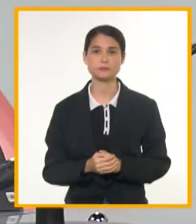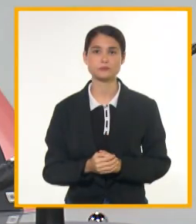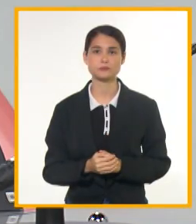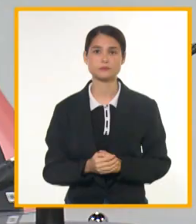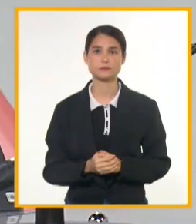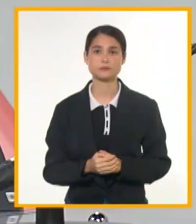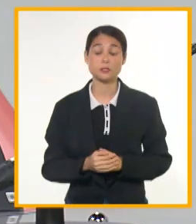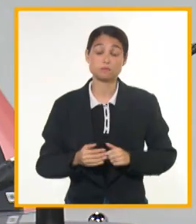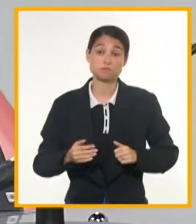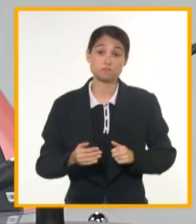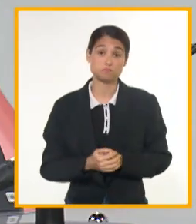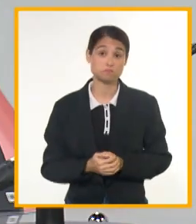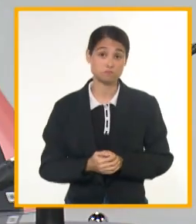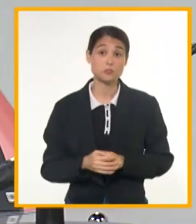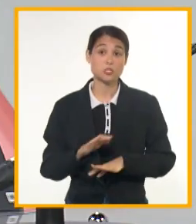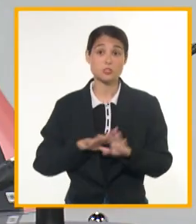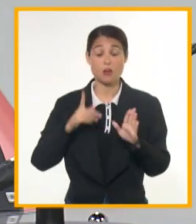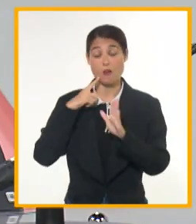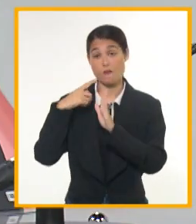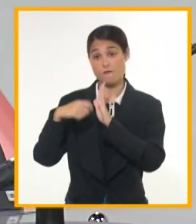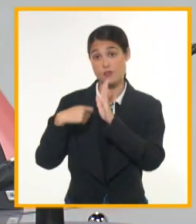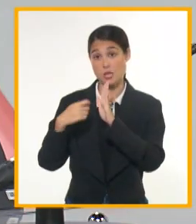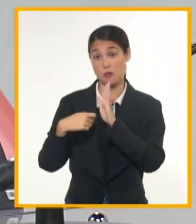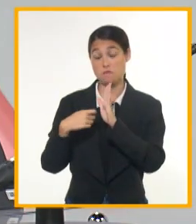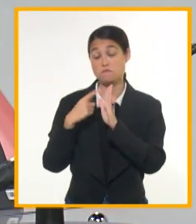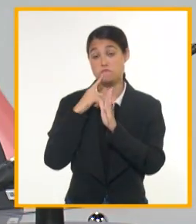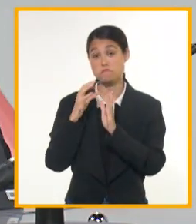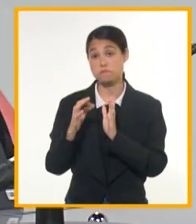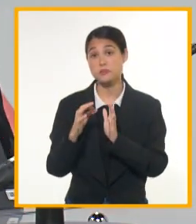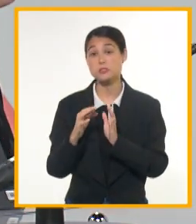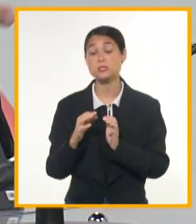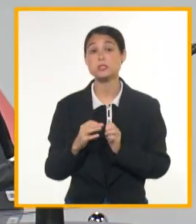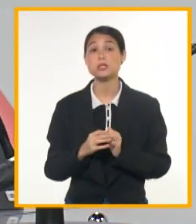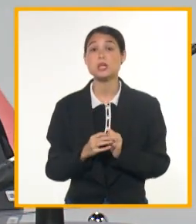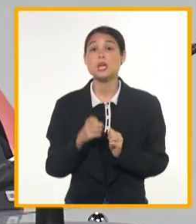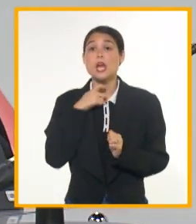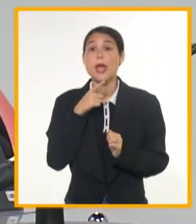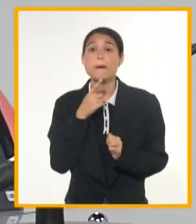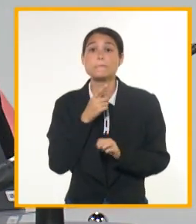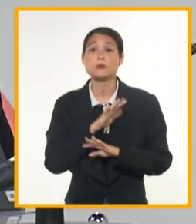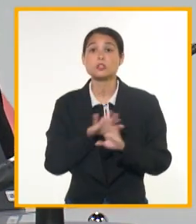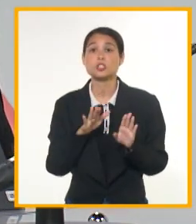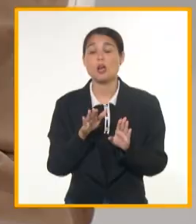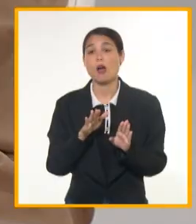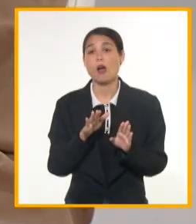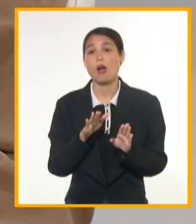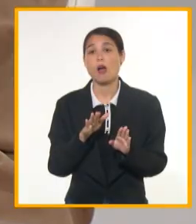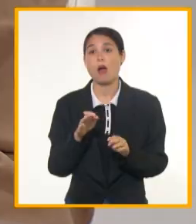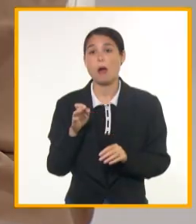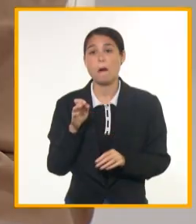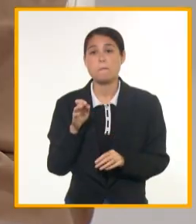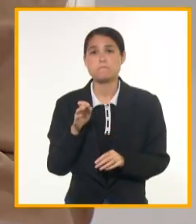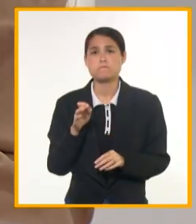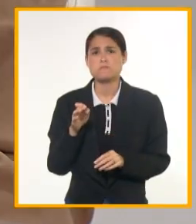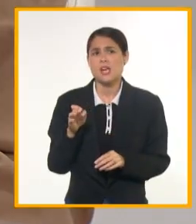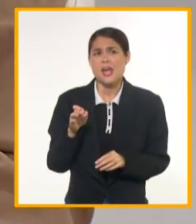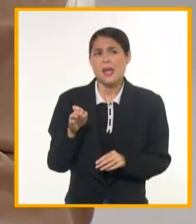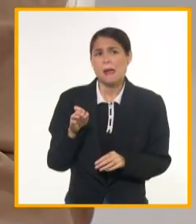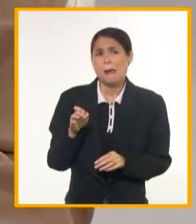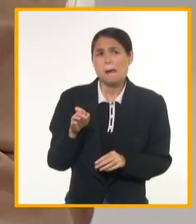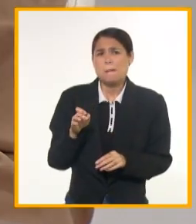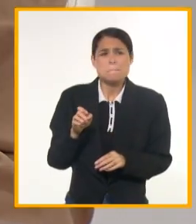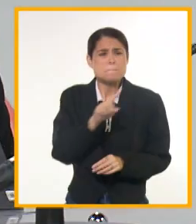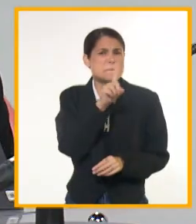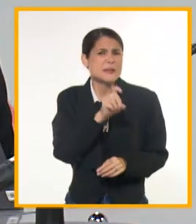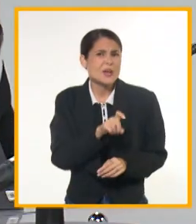Bueno, era esta versión también de AFP y bueno, Mejías, quizás tu análisis, no me atrevo incluso a